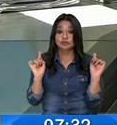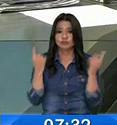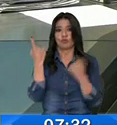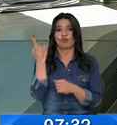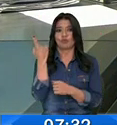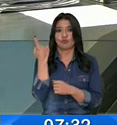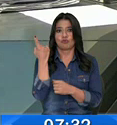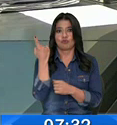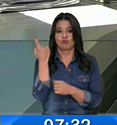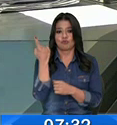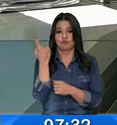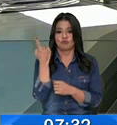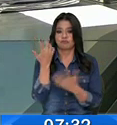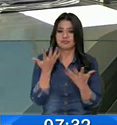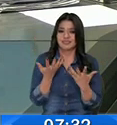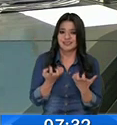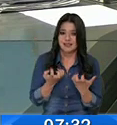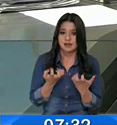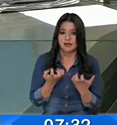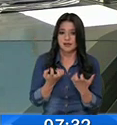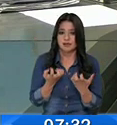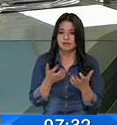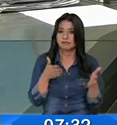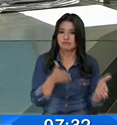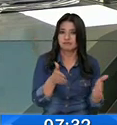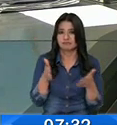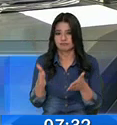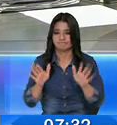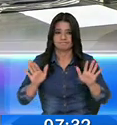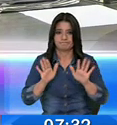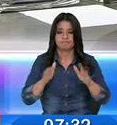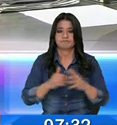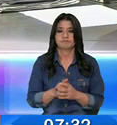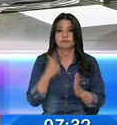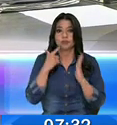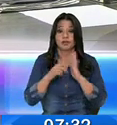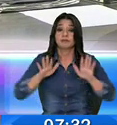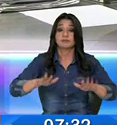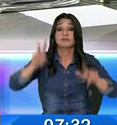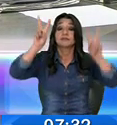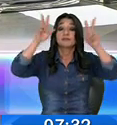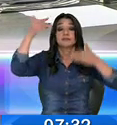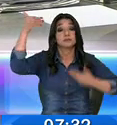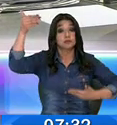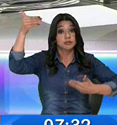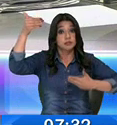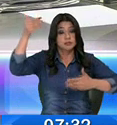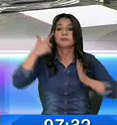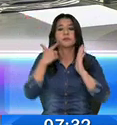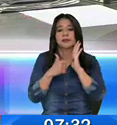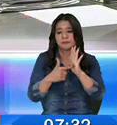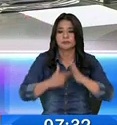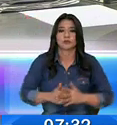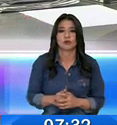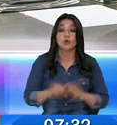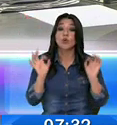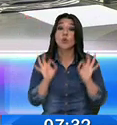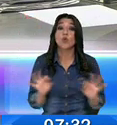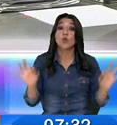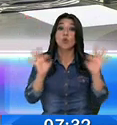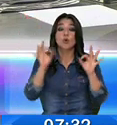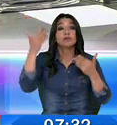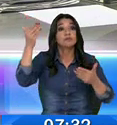o la apetencia de determinado sector no me estoy refiriendo ni al sector político en este caso ni al sector